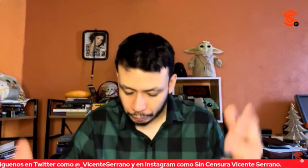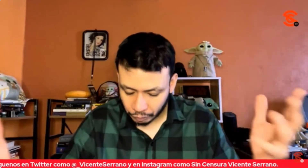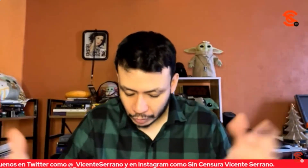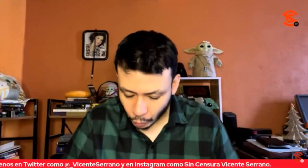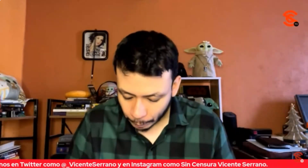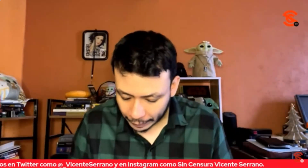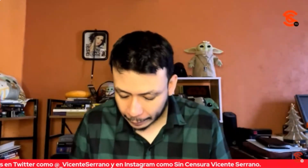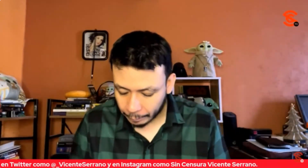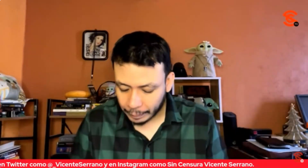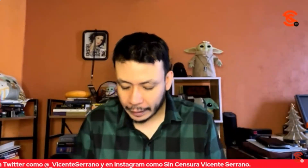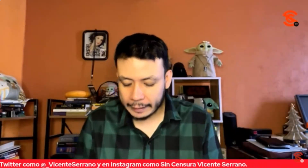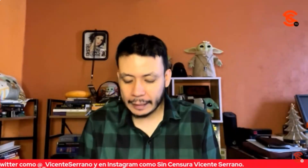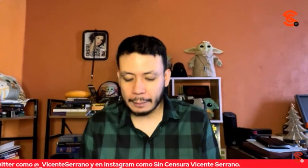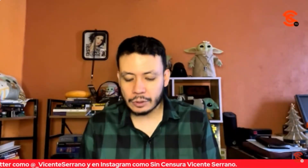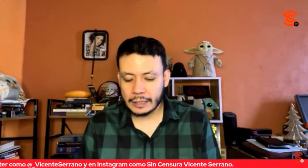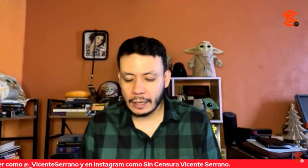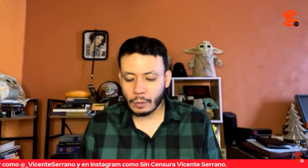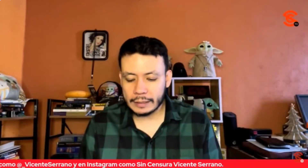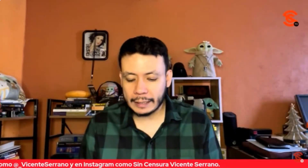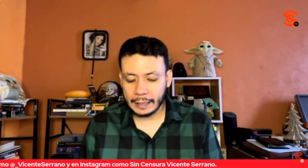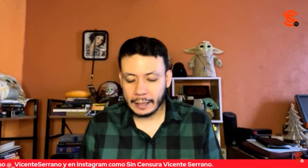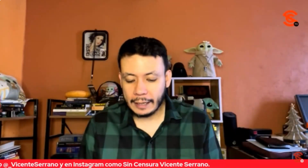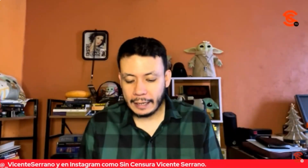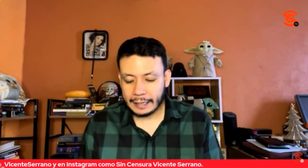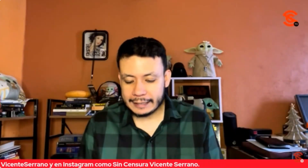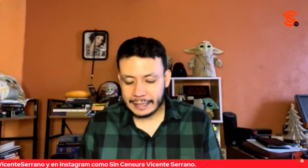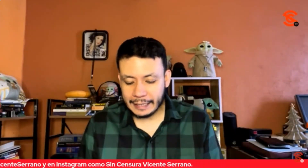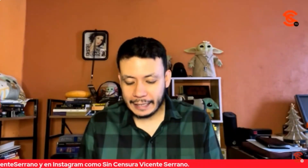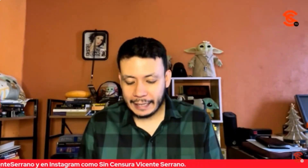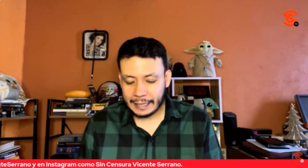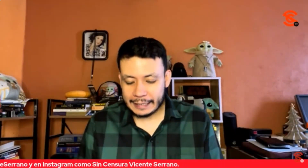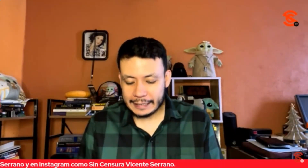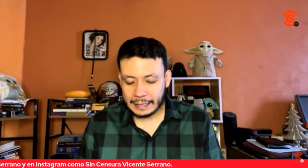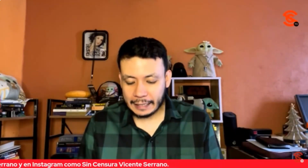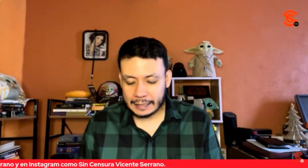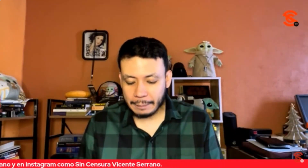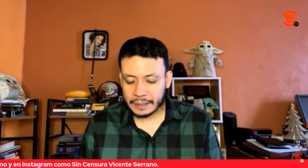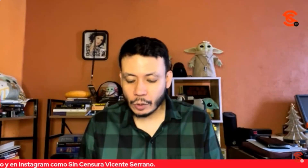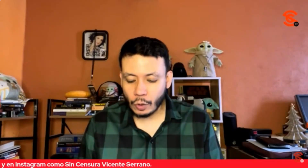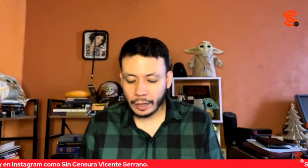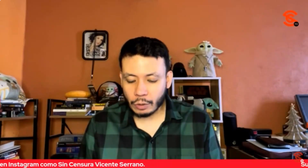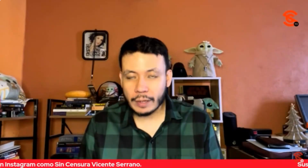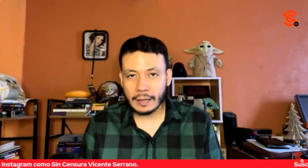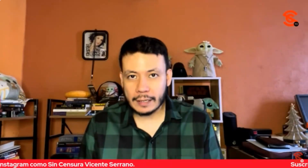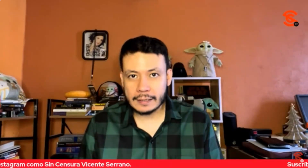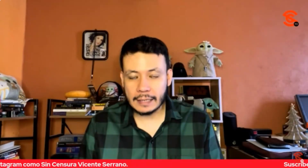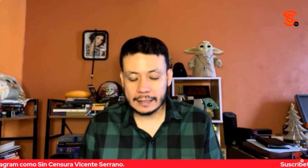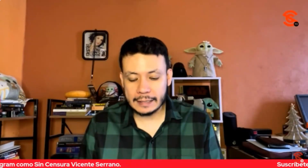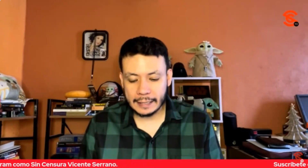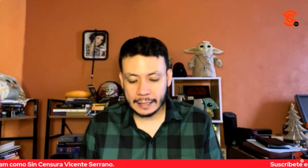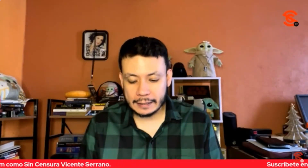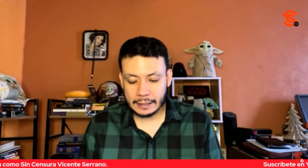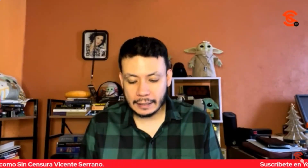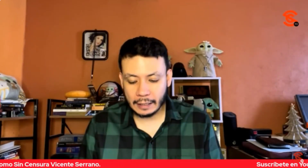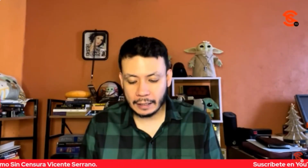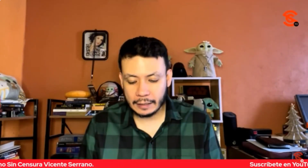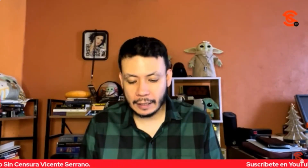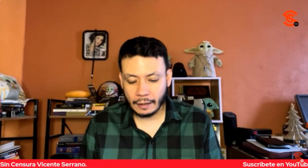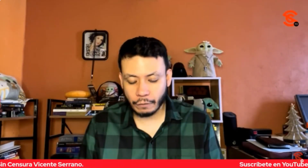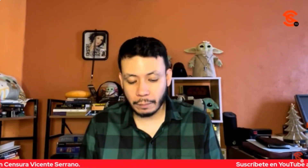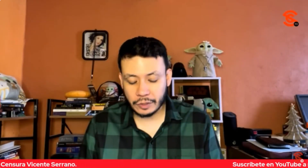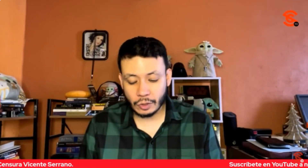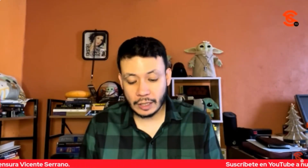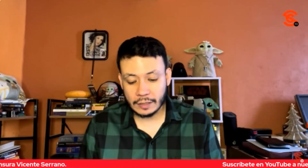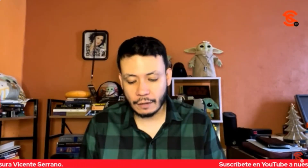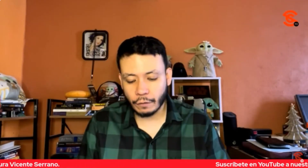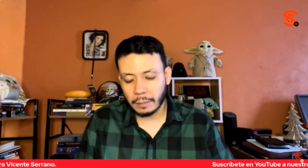ayer, pero solo para que tengamos ahí en cuenta que sí pasó lo que yo ayer les dije, que sí